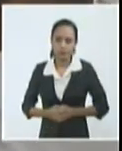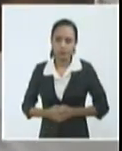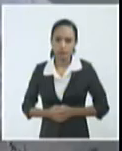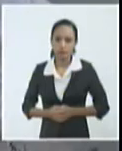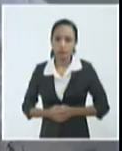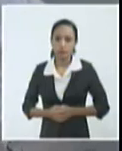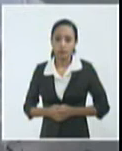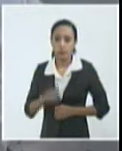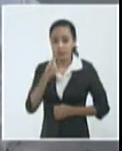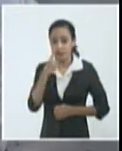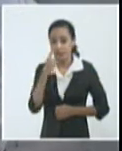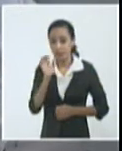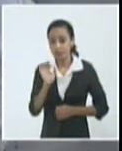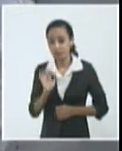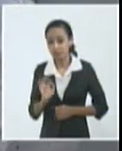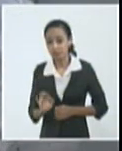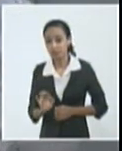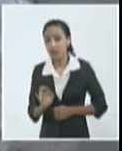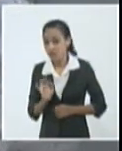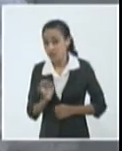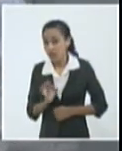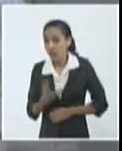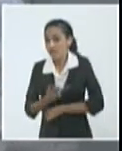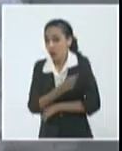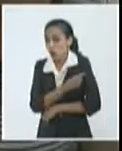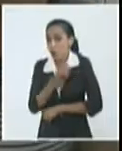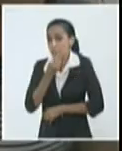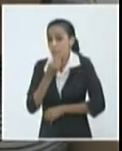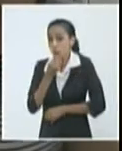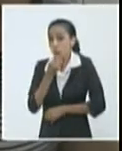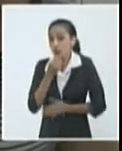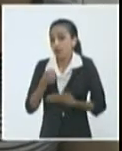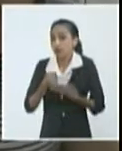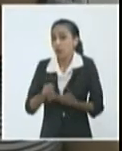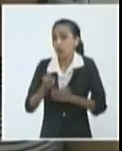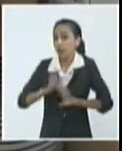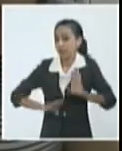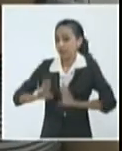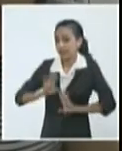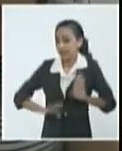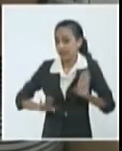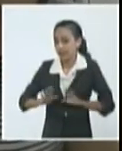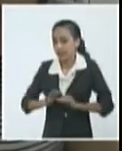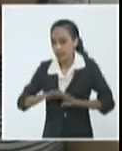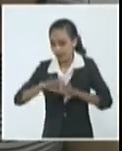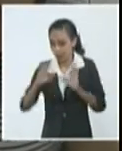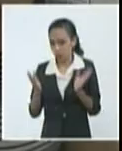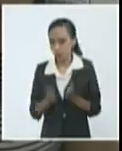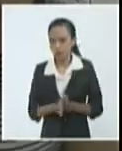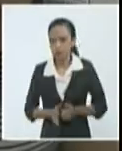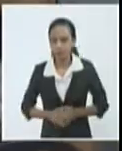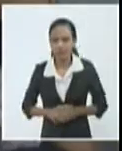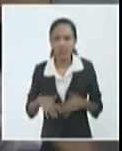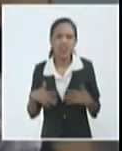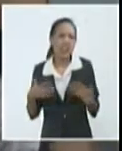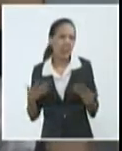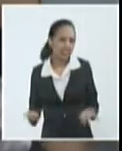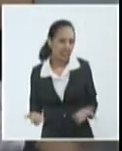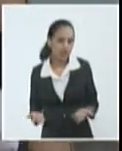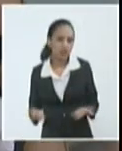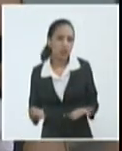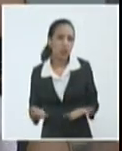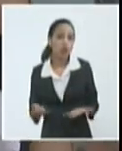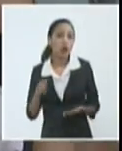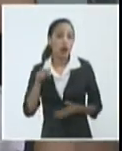tenían las posibilidades de ser llevadas a una vacunación masiva. Ahora, ¿qué está sucediendo? Aquí